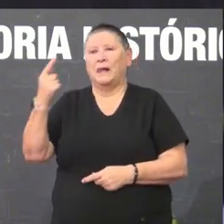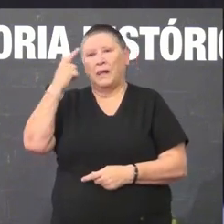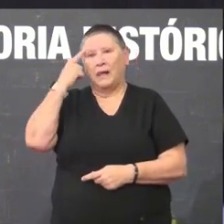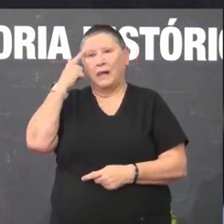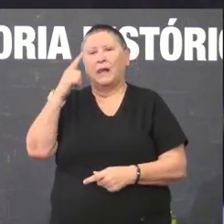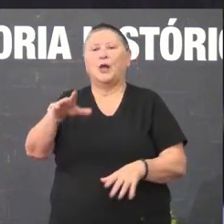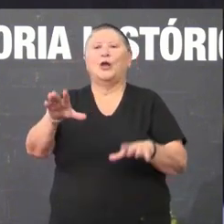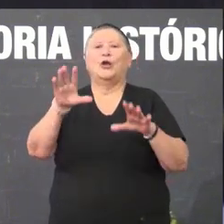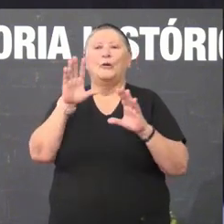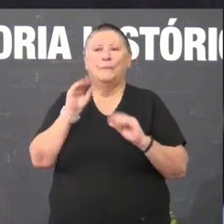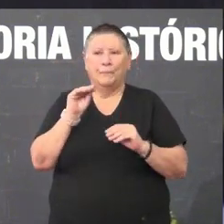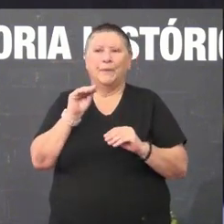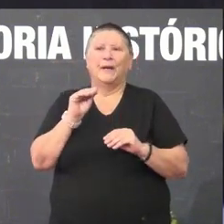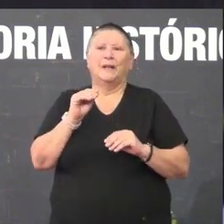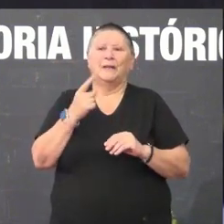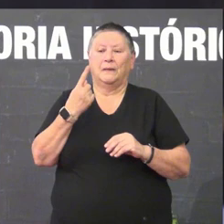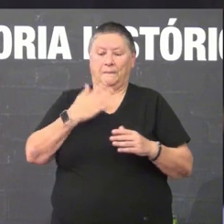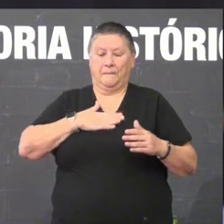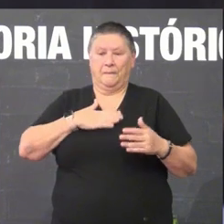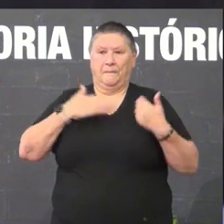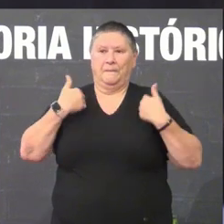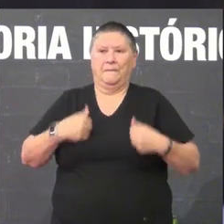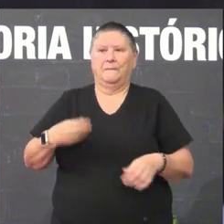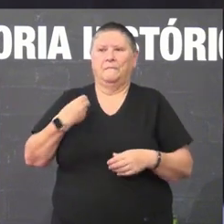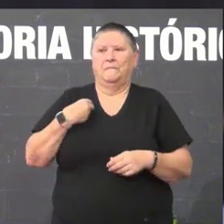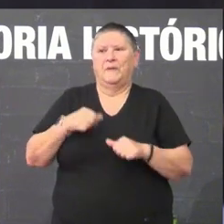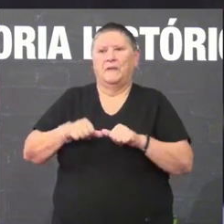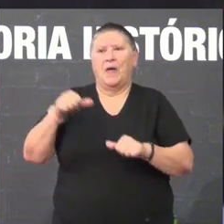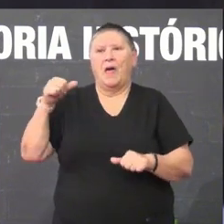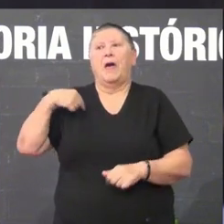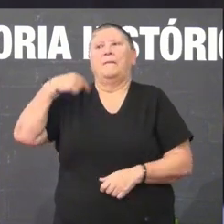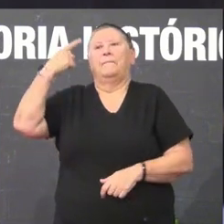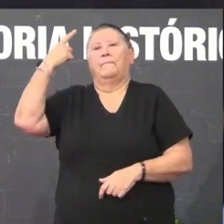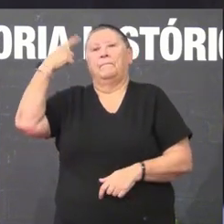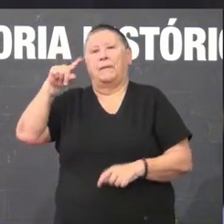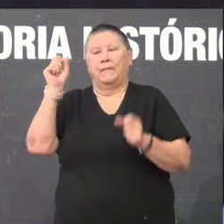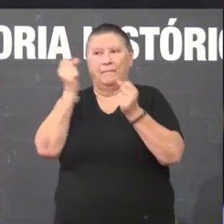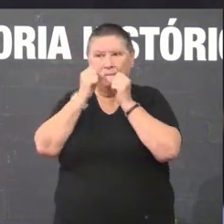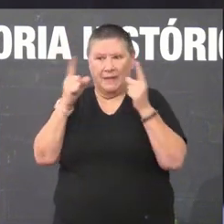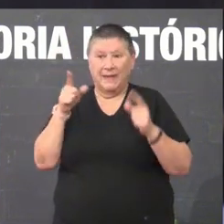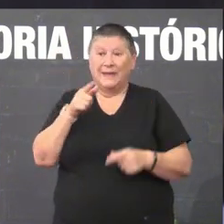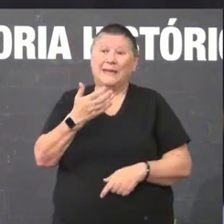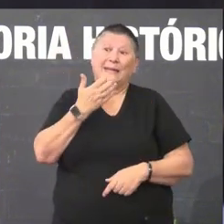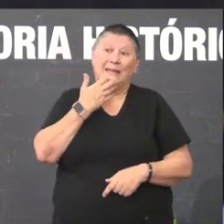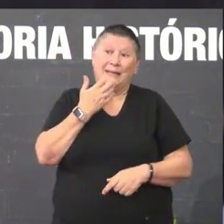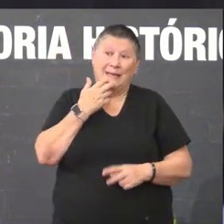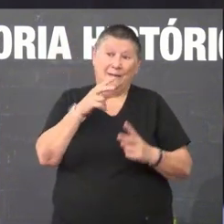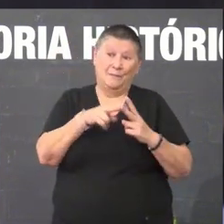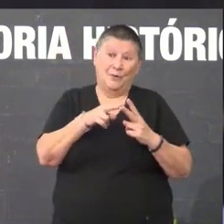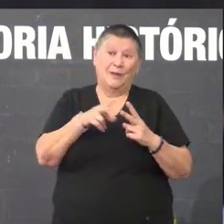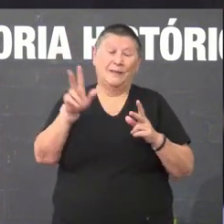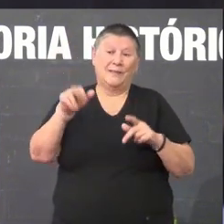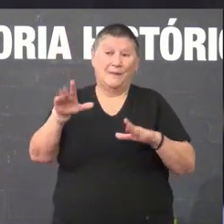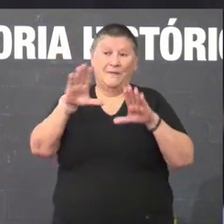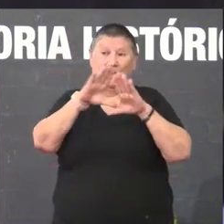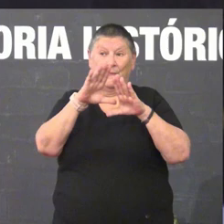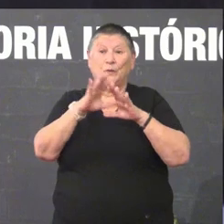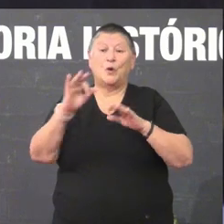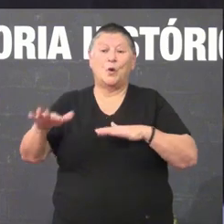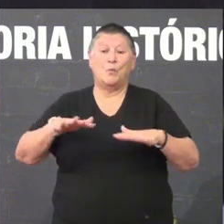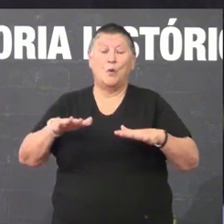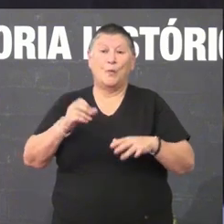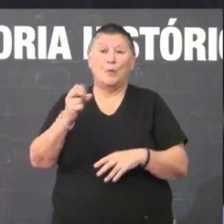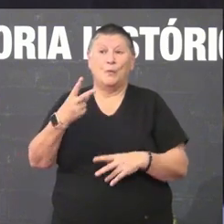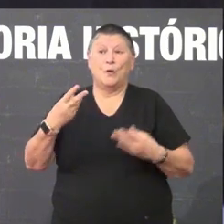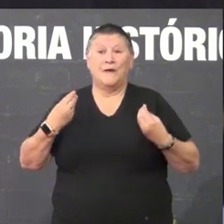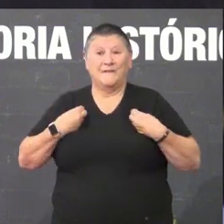incluso lo que uno mismo ha vivido y eso son dos buenos ejemplos en mi opinión el que decía del feminismo o del movimiento por la vivienda de